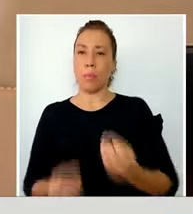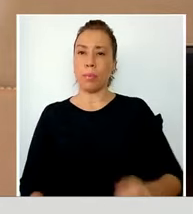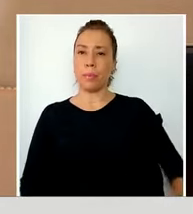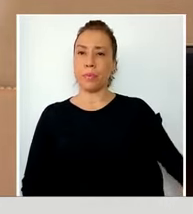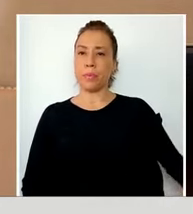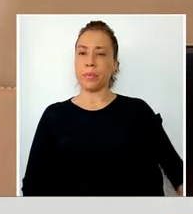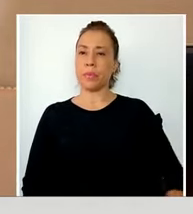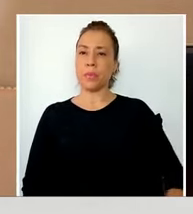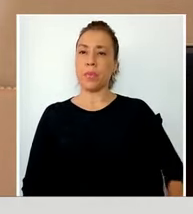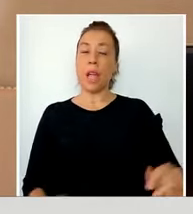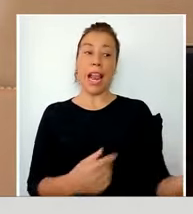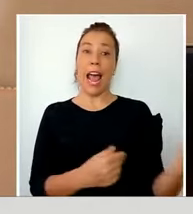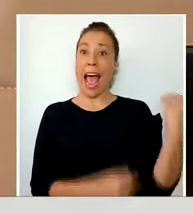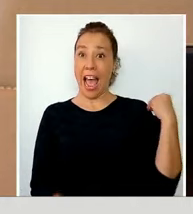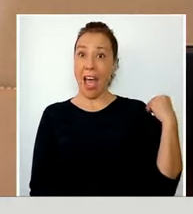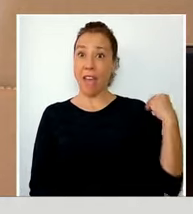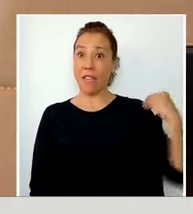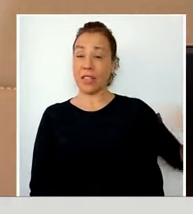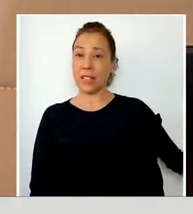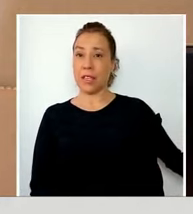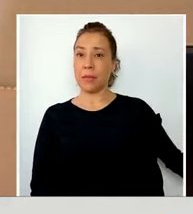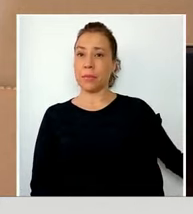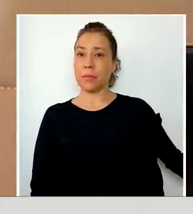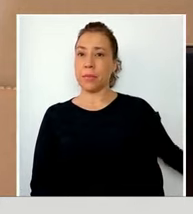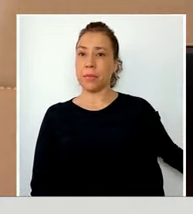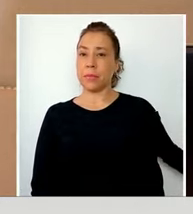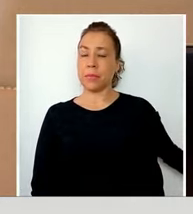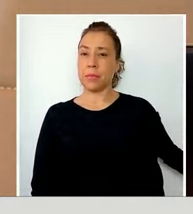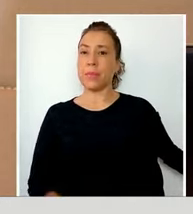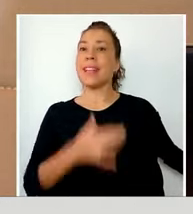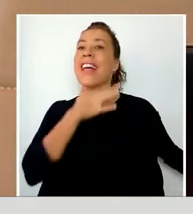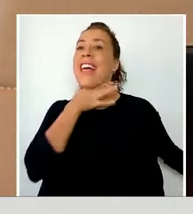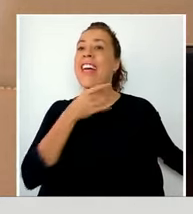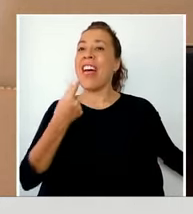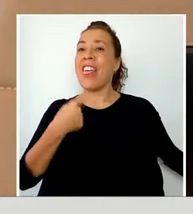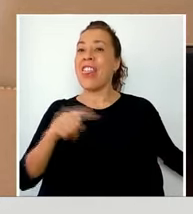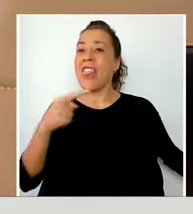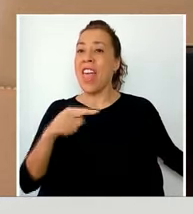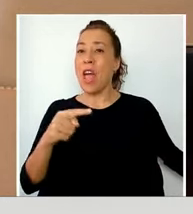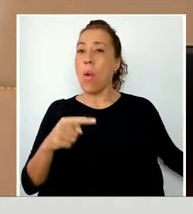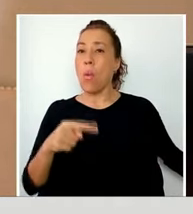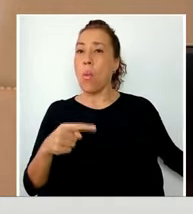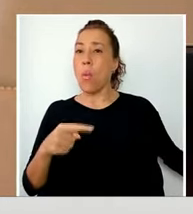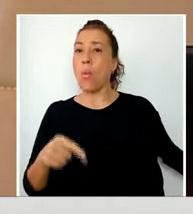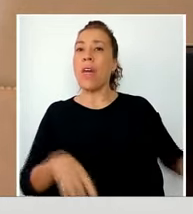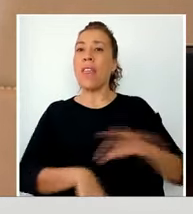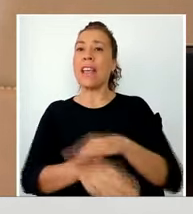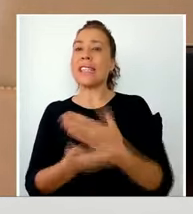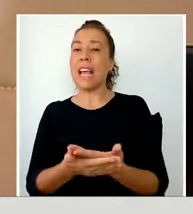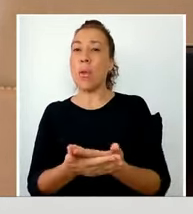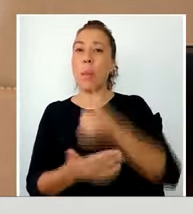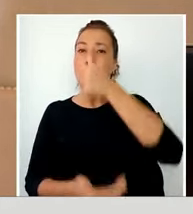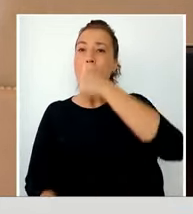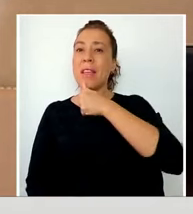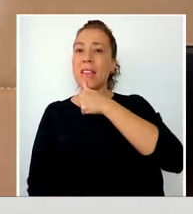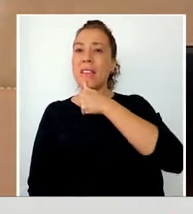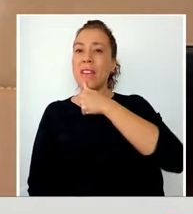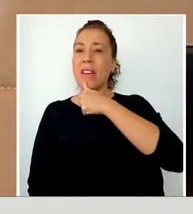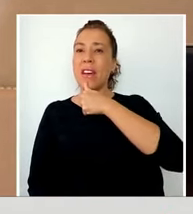notifica que la deuda actual a la salud privada Son